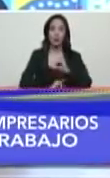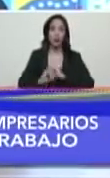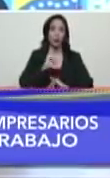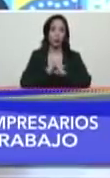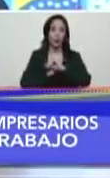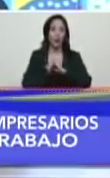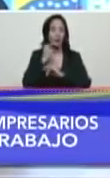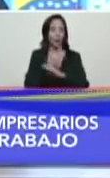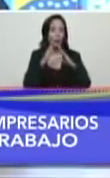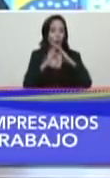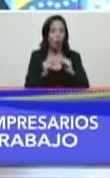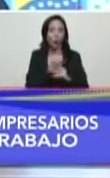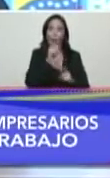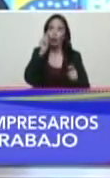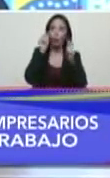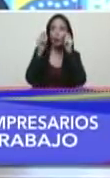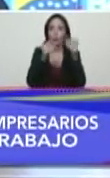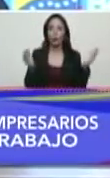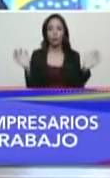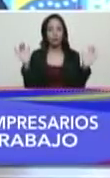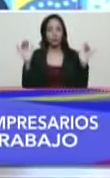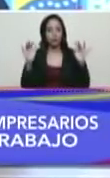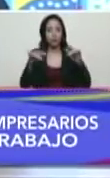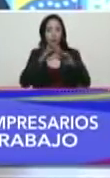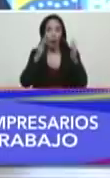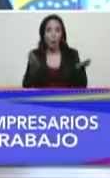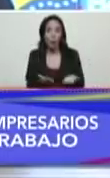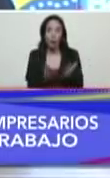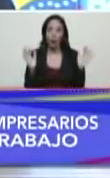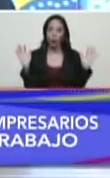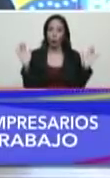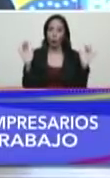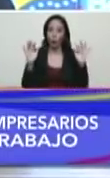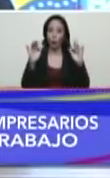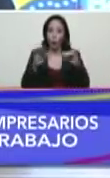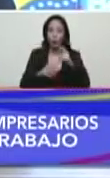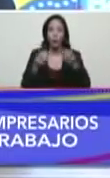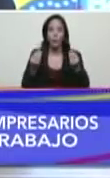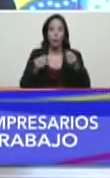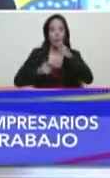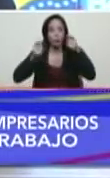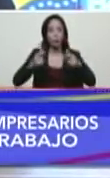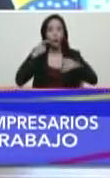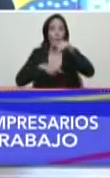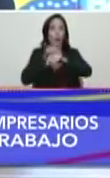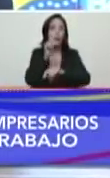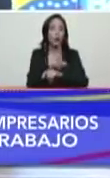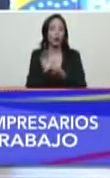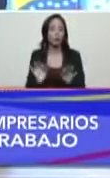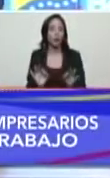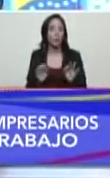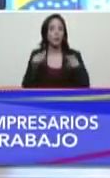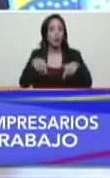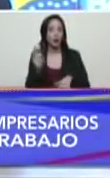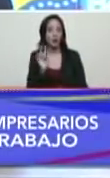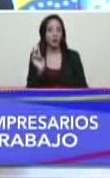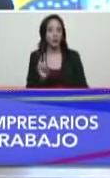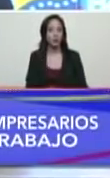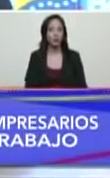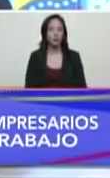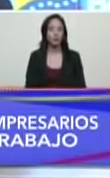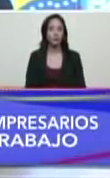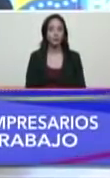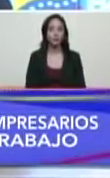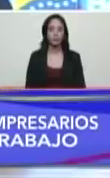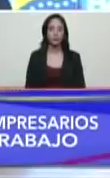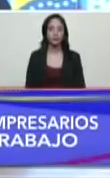para traer turismo mundial a Venezuela, turismo único, especial a Venezuela. Y es por